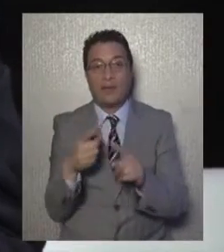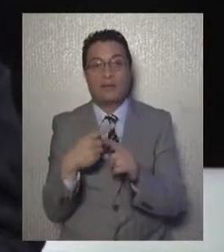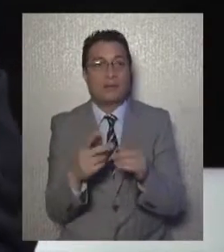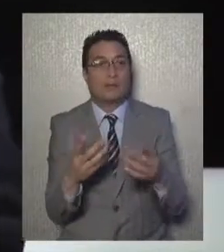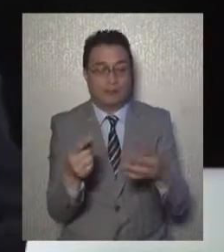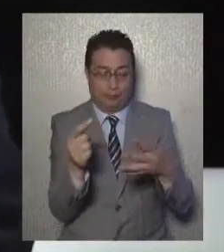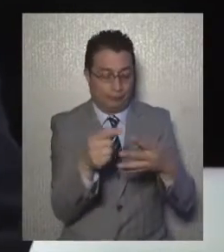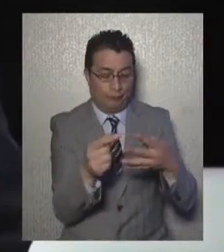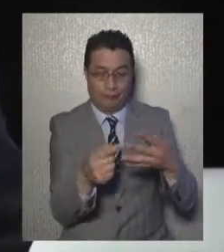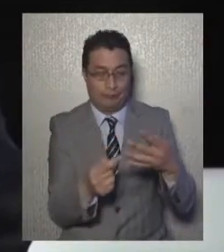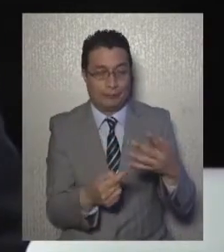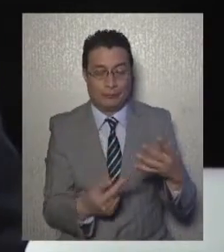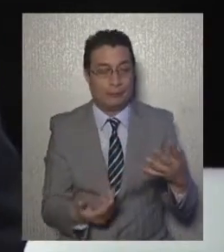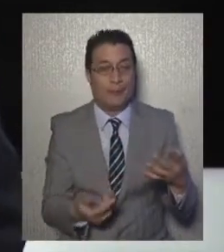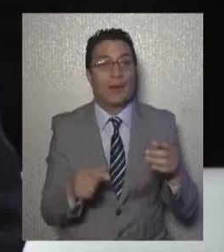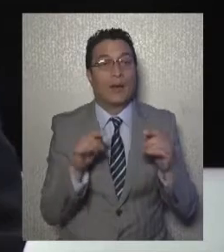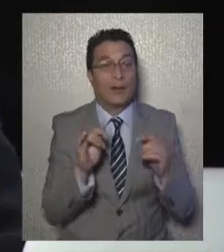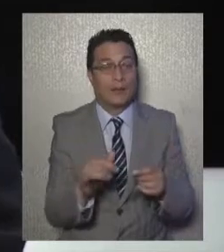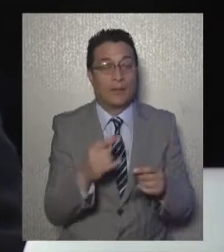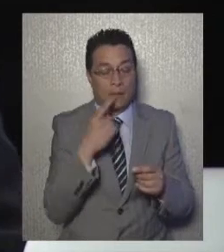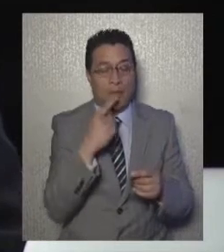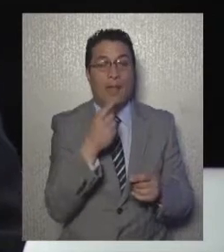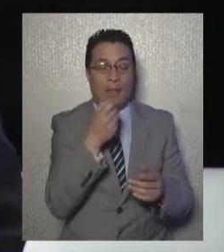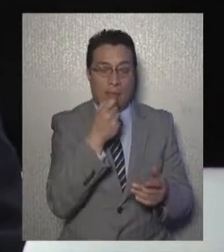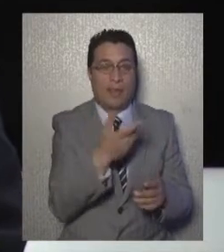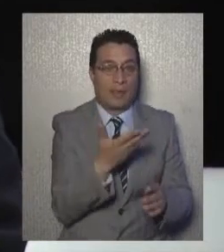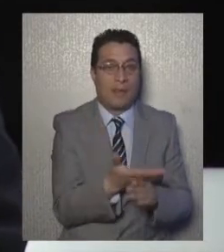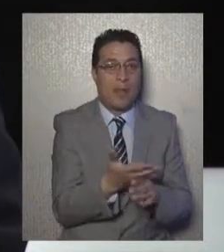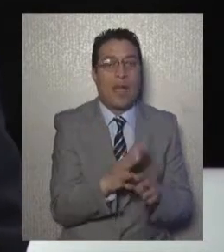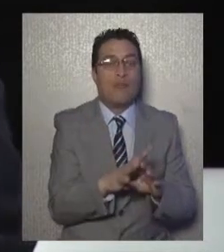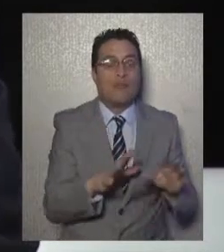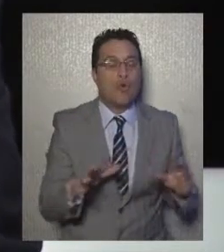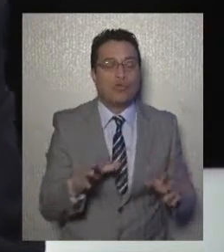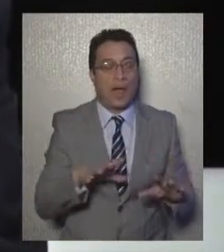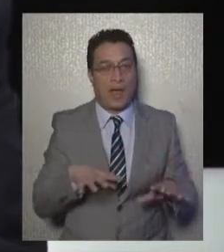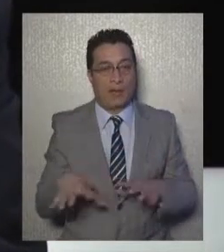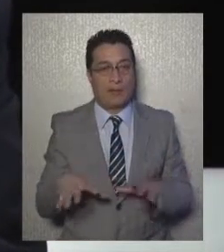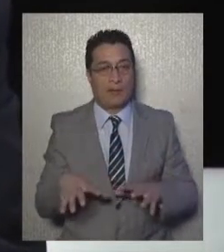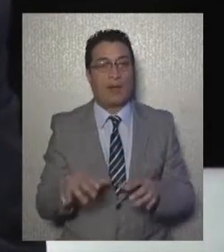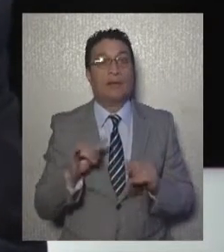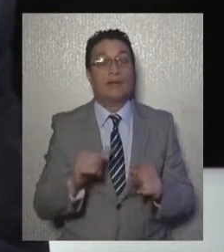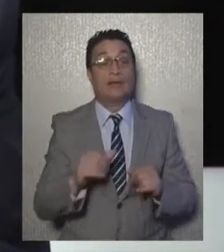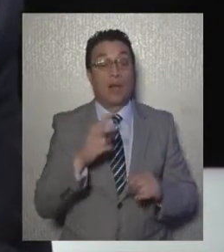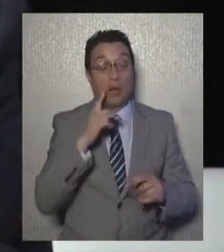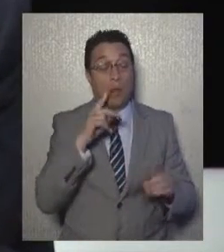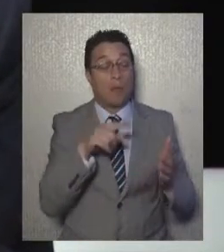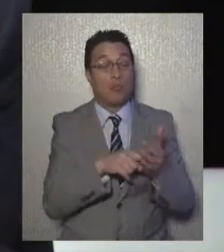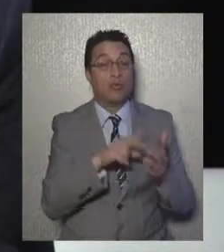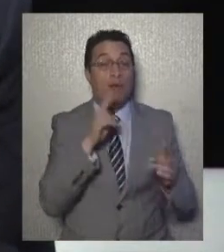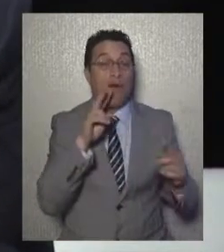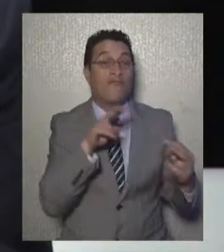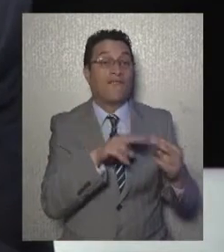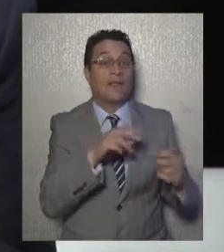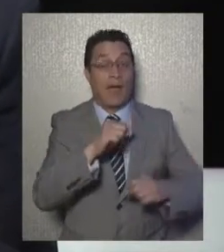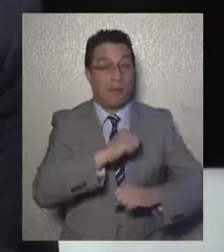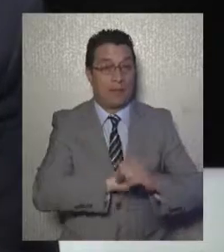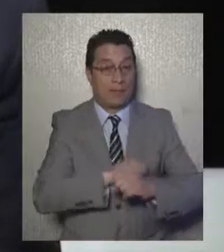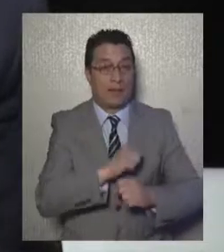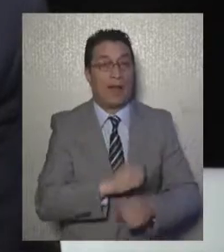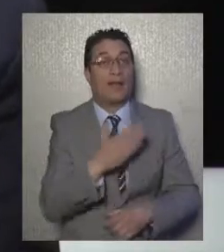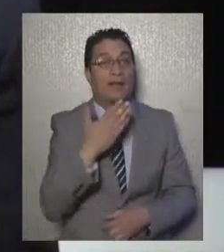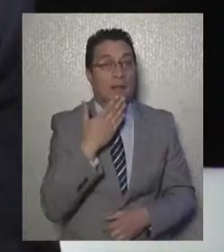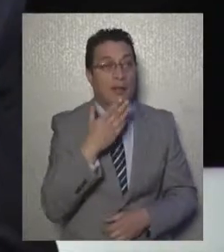etcétera, que demanda mucha actividad. Y también desde el punto de vista empresarial, el luchar día a día, estar día a